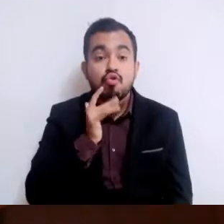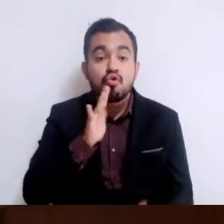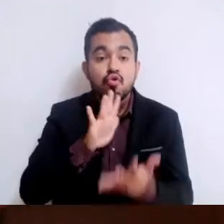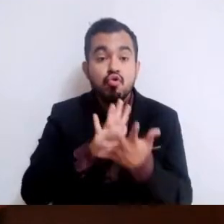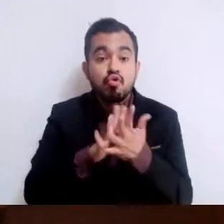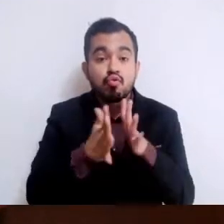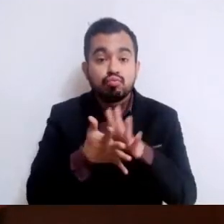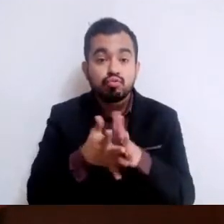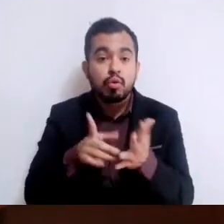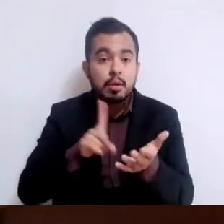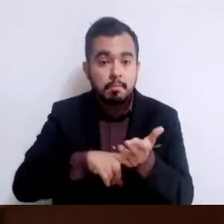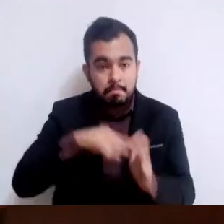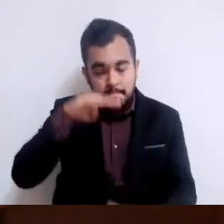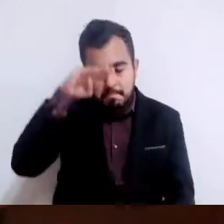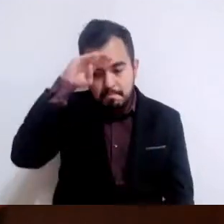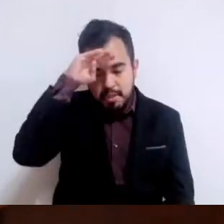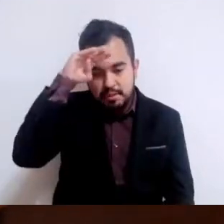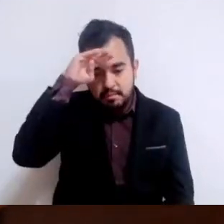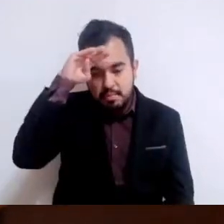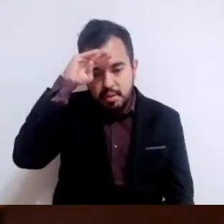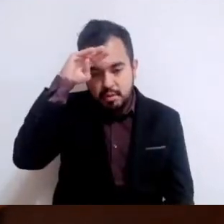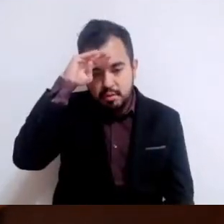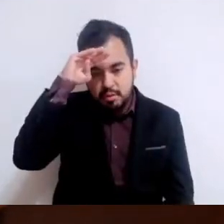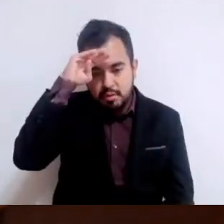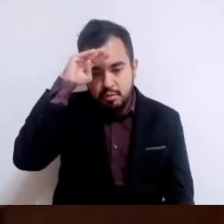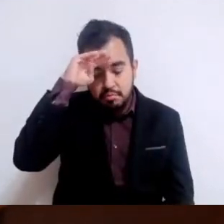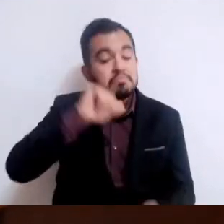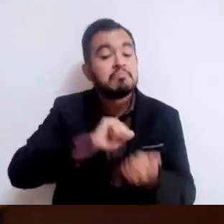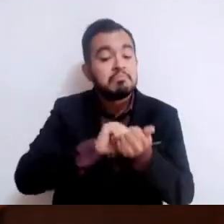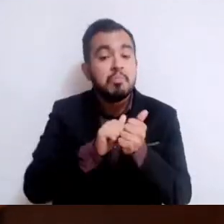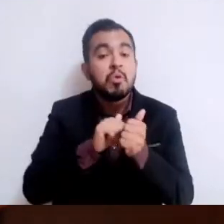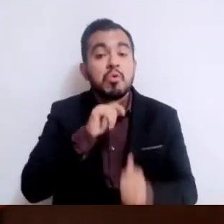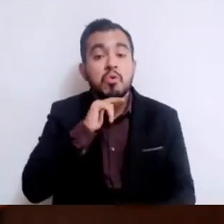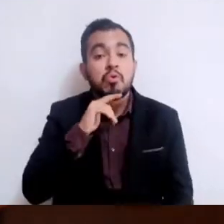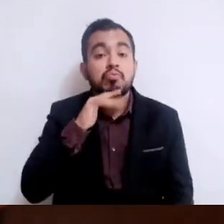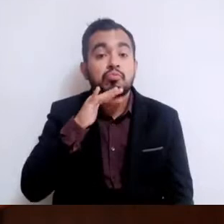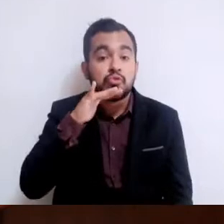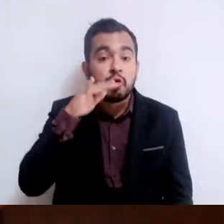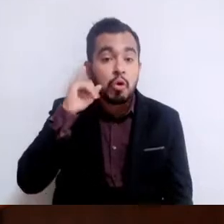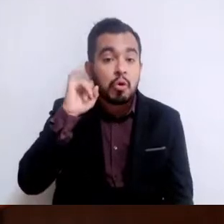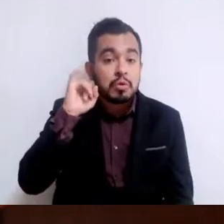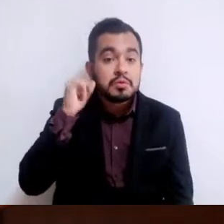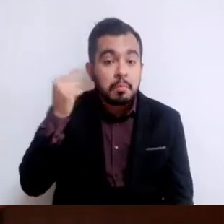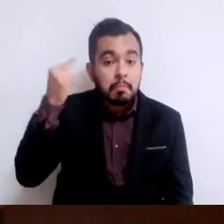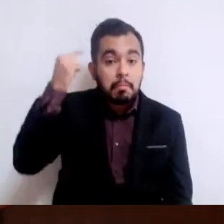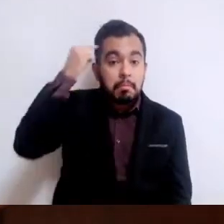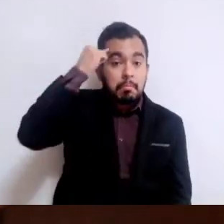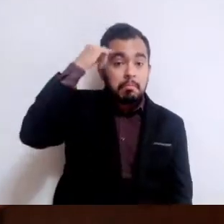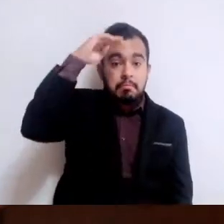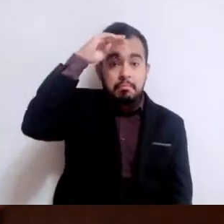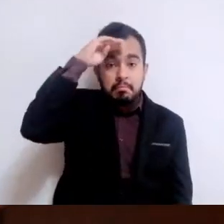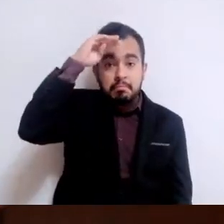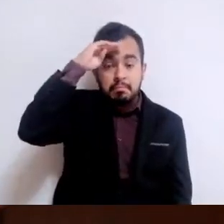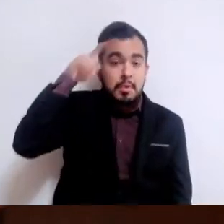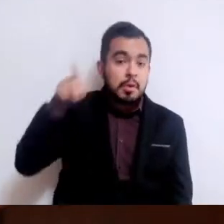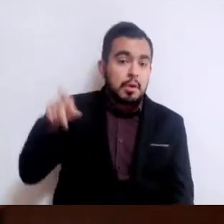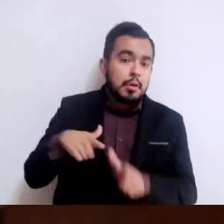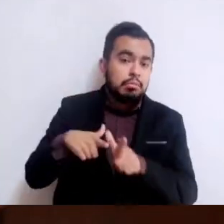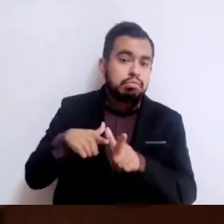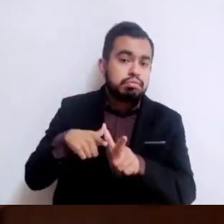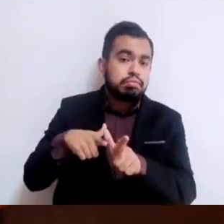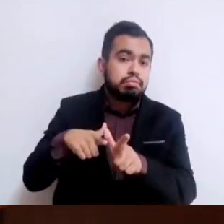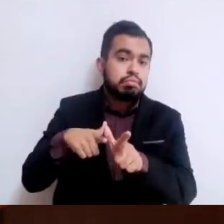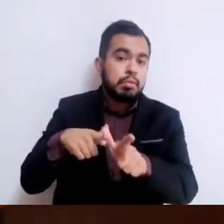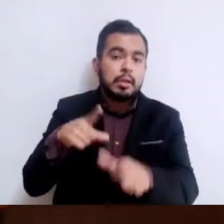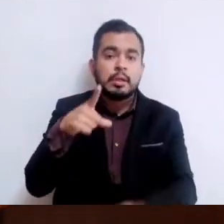yo creo que la corrupción llega a ser una ideología en sí mismo, y es una ideología que ha gobernado durante casi 100 años en el Estado de